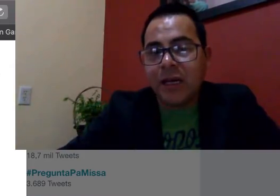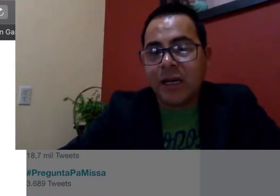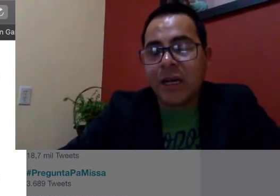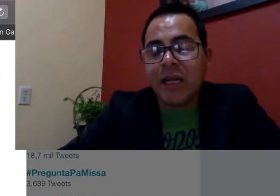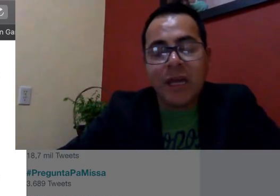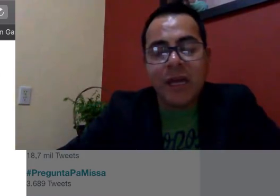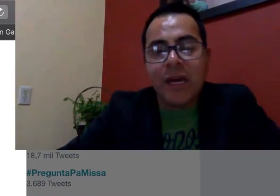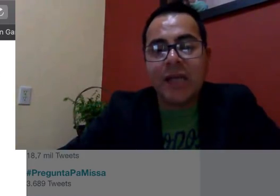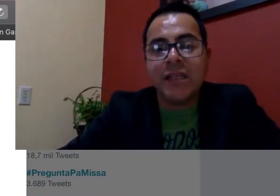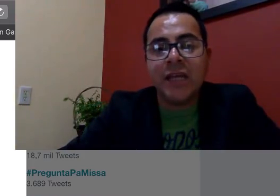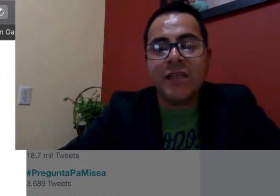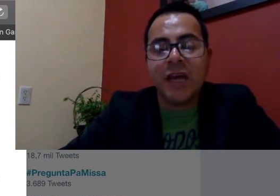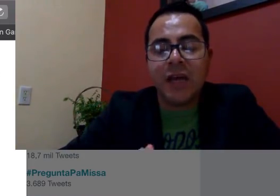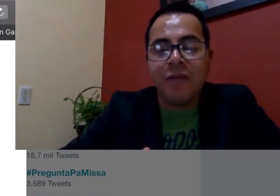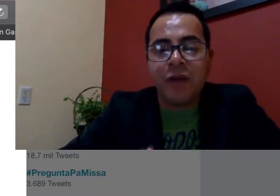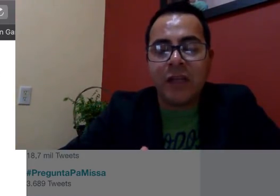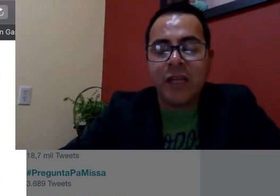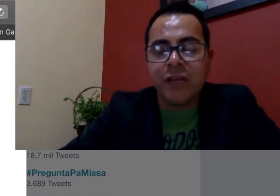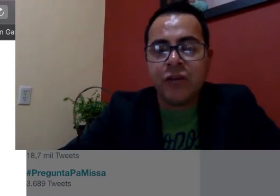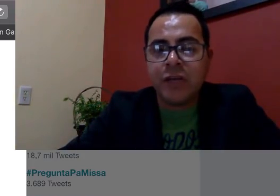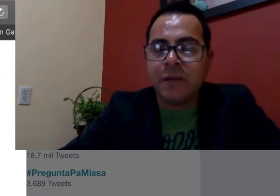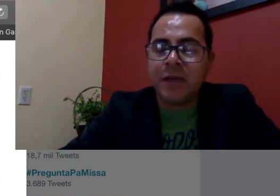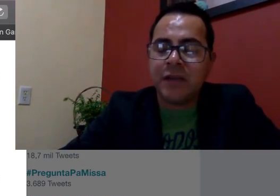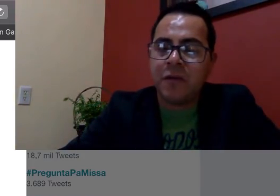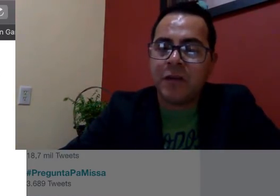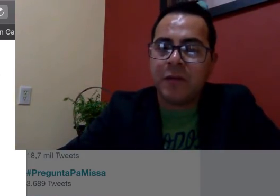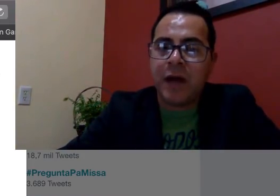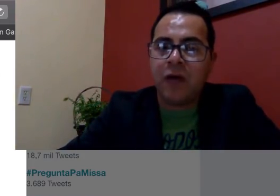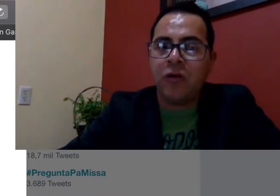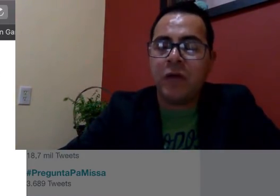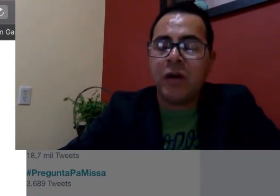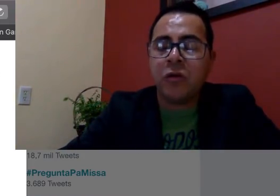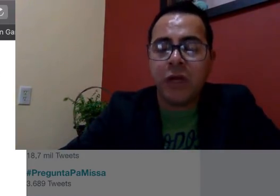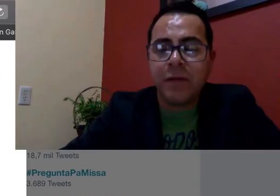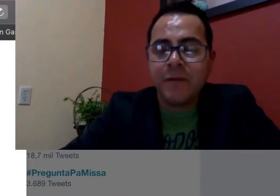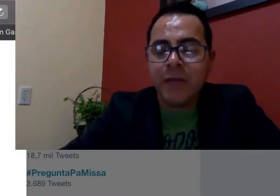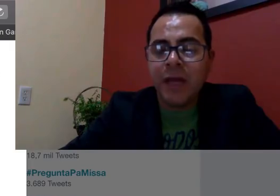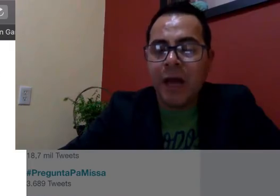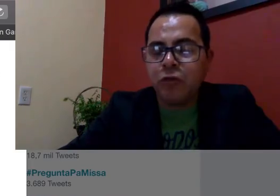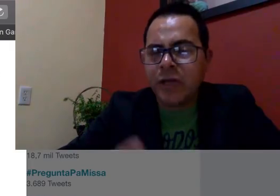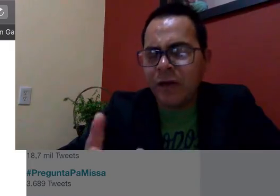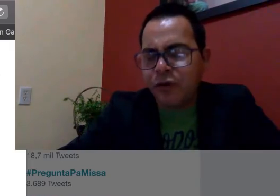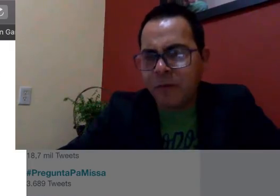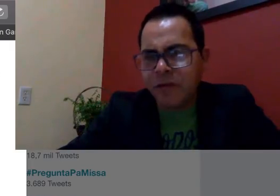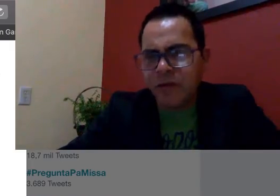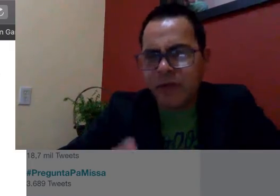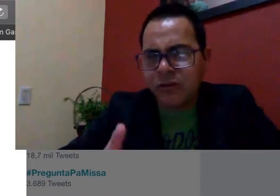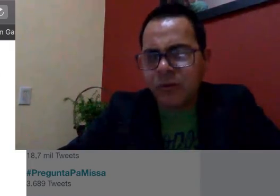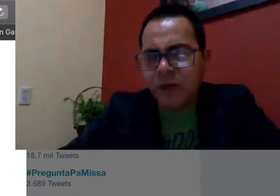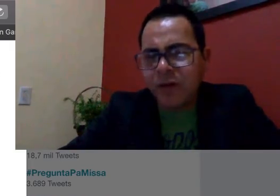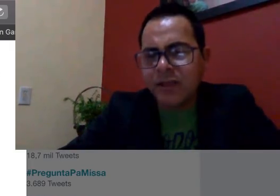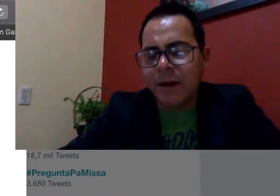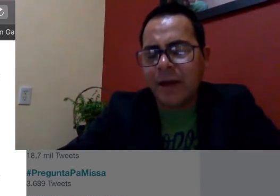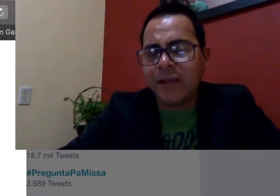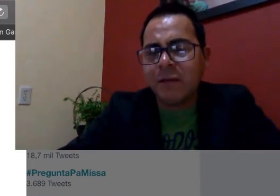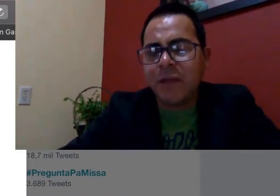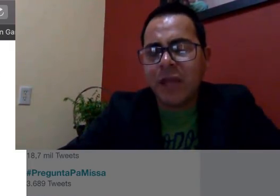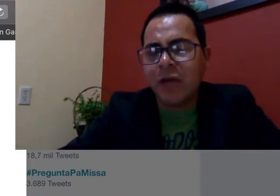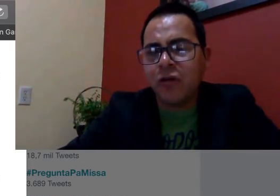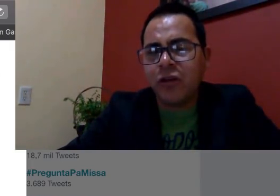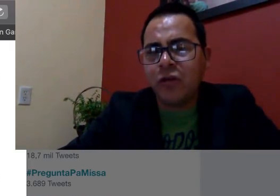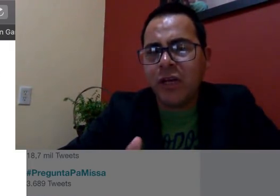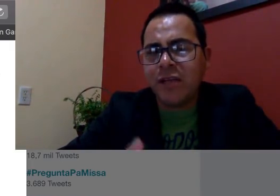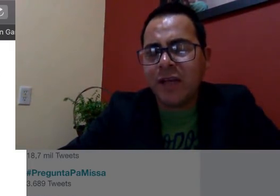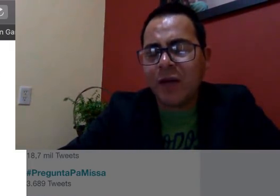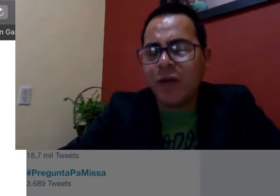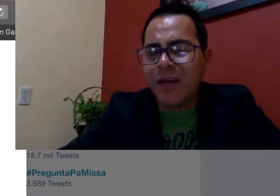que requiere la estancia infantil. Esto ya se me hace lo más bajo, lo más ruin. Al buscar información de esto, veo este